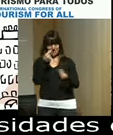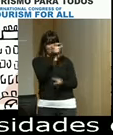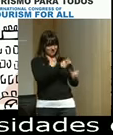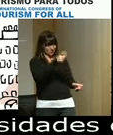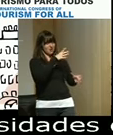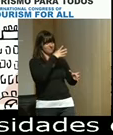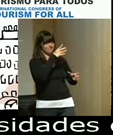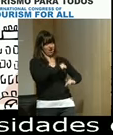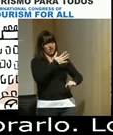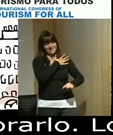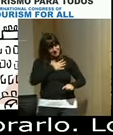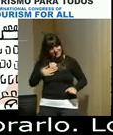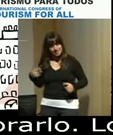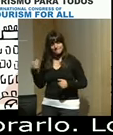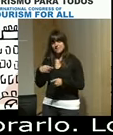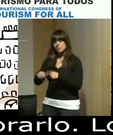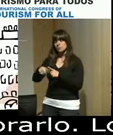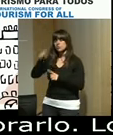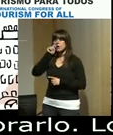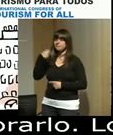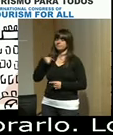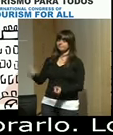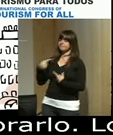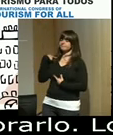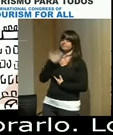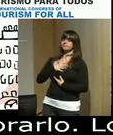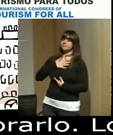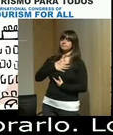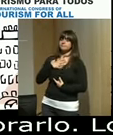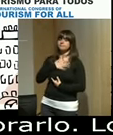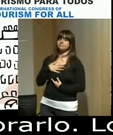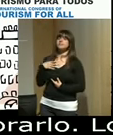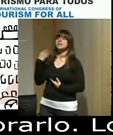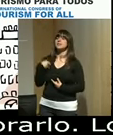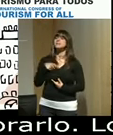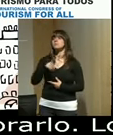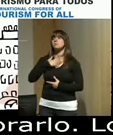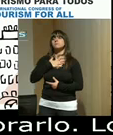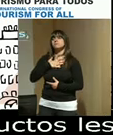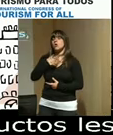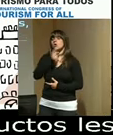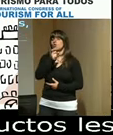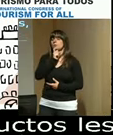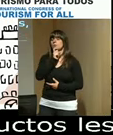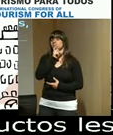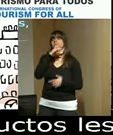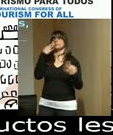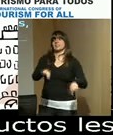sentir seguros y cómodos, y el producto solo puede garantizar esas cualidades desde la flexibilidad y la sencillez.